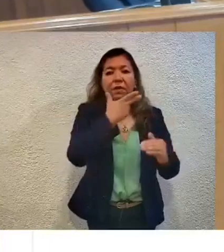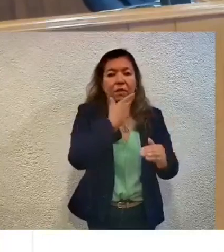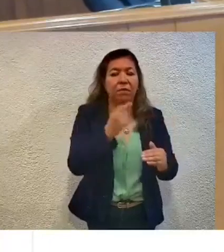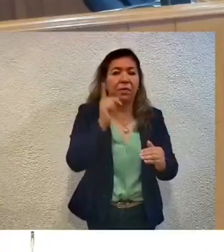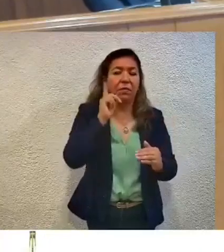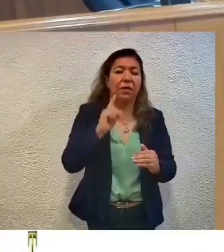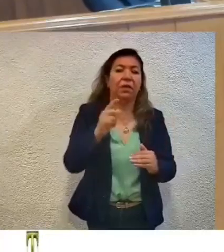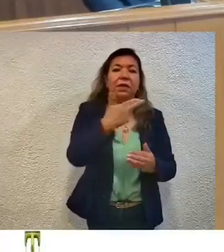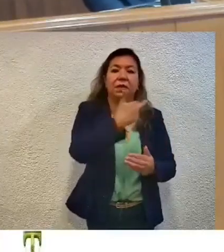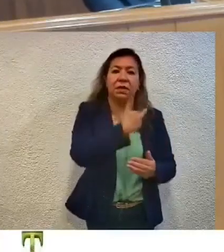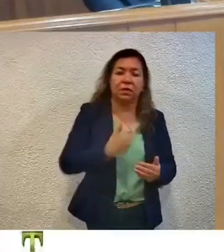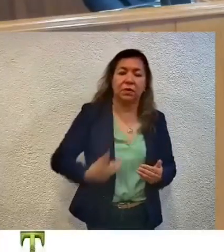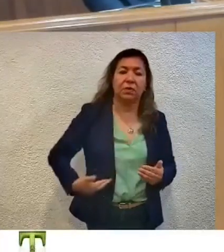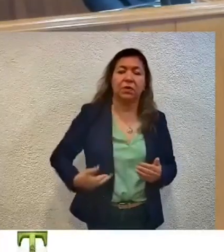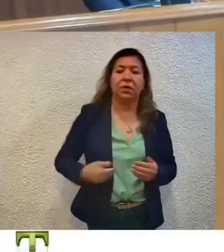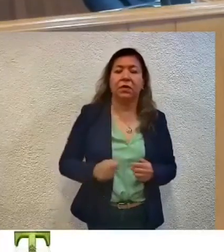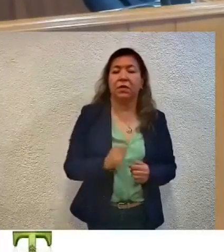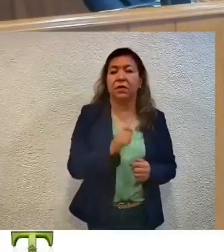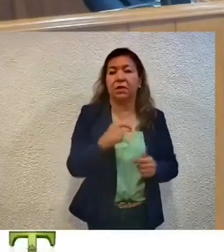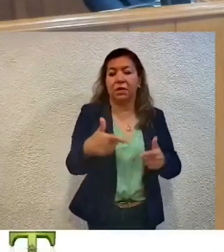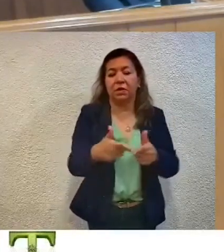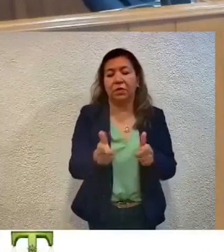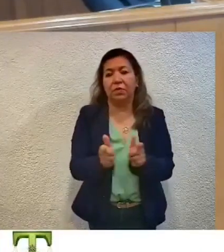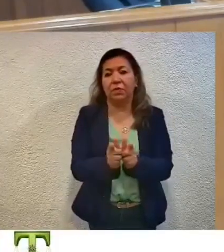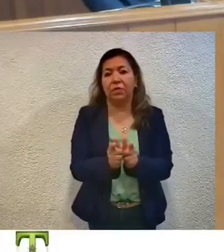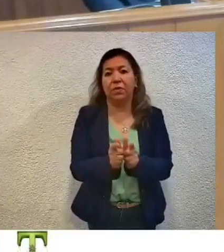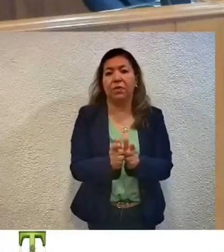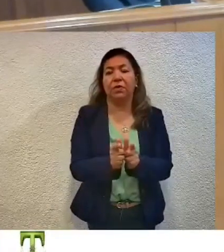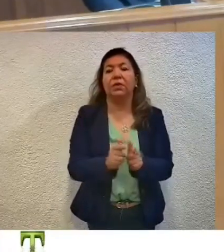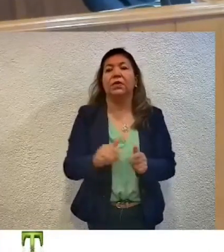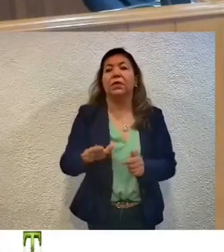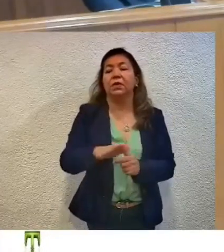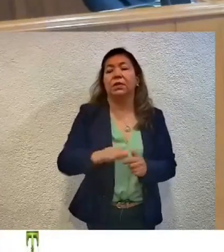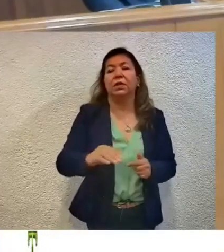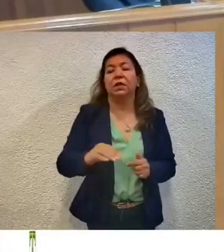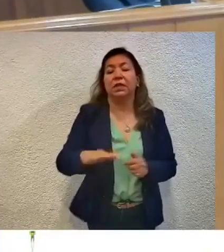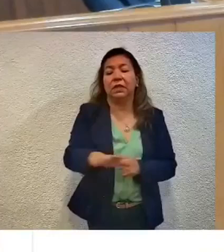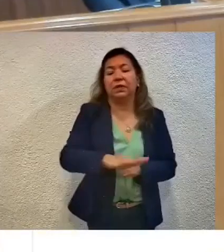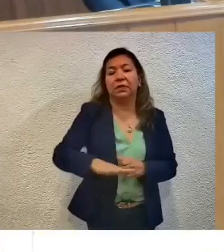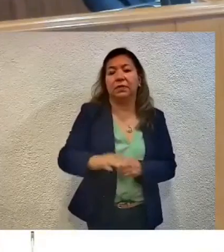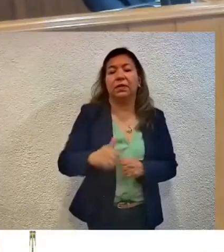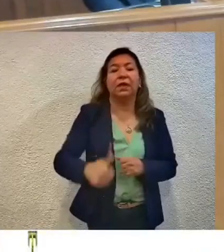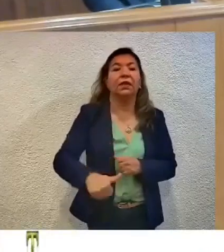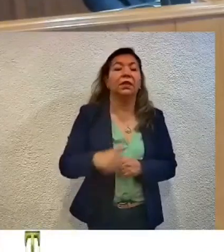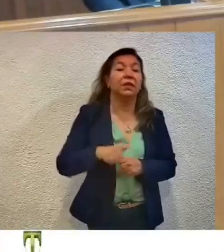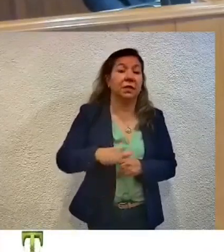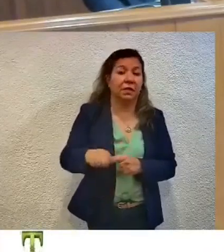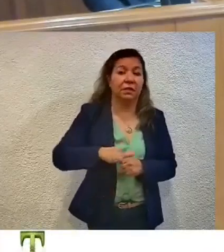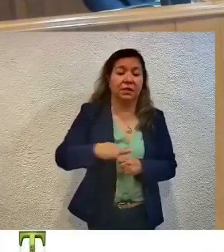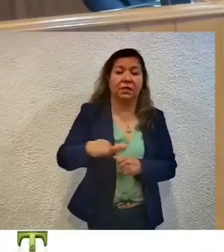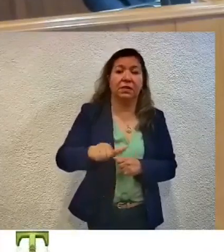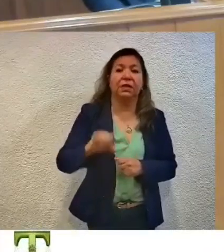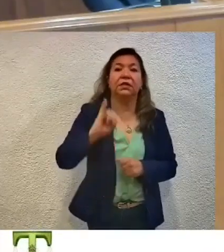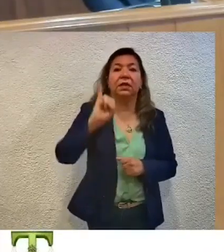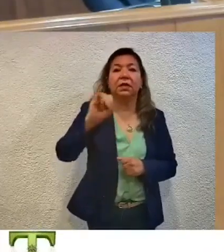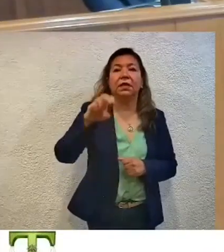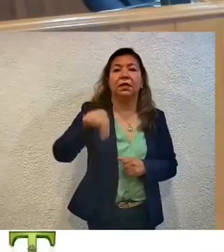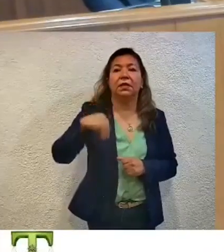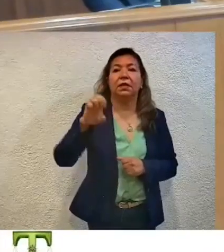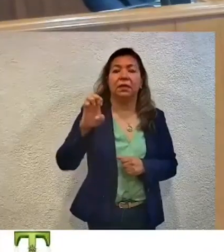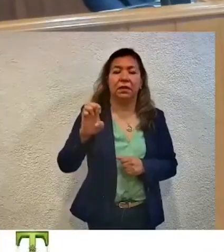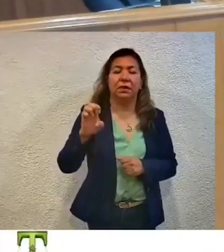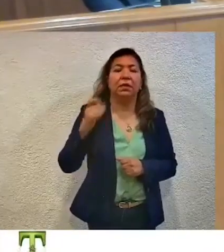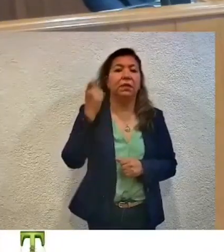representación proporcional del Ayuntamiento de Ometepec Guerrero, realizada por el Consejo Distrital Electoral 16 del Instituto Electoral